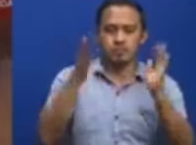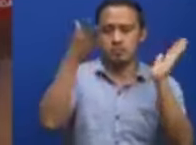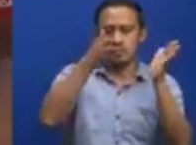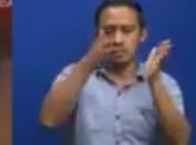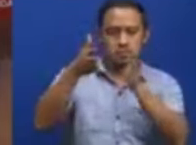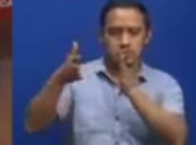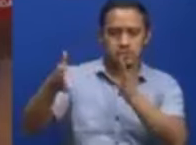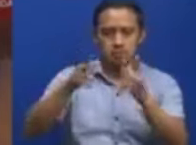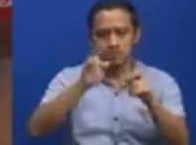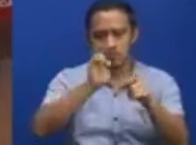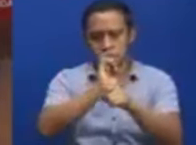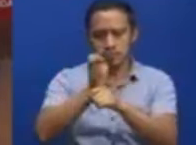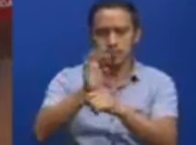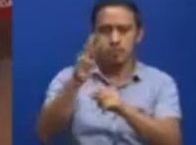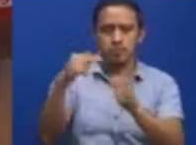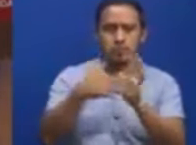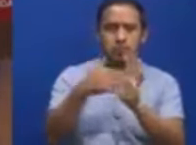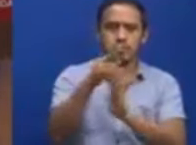dado seguimiento a